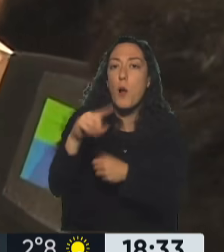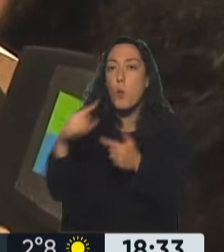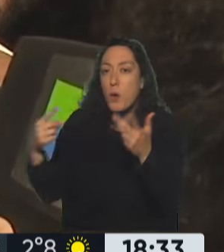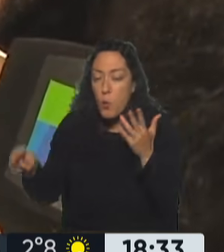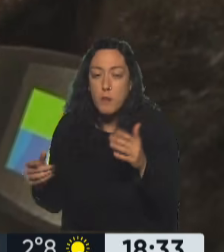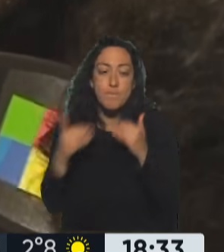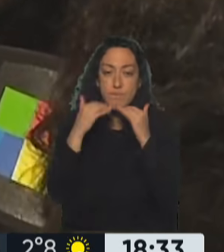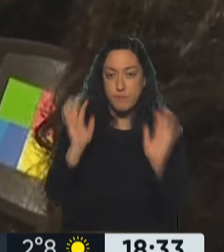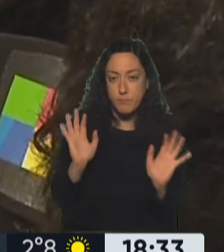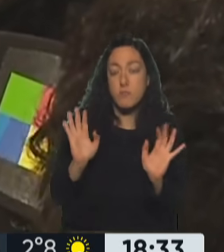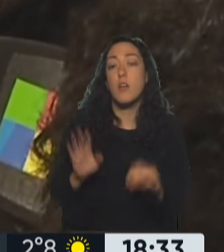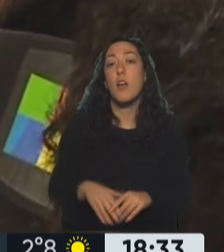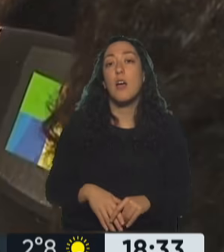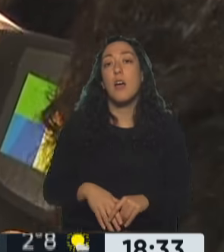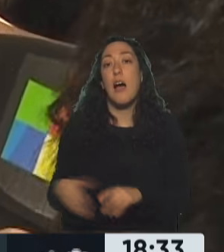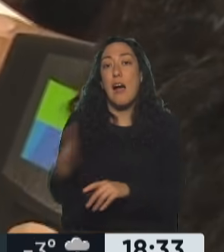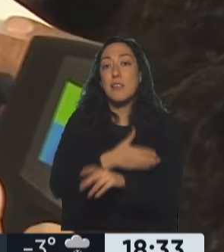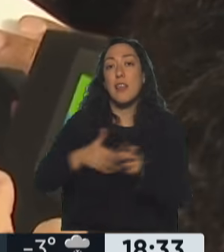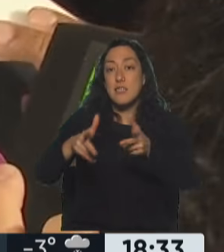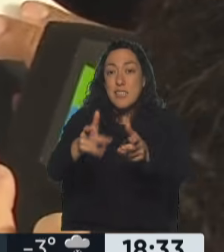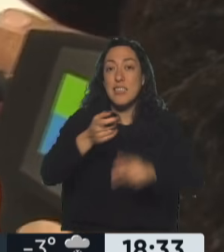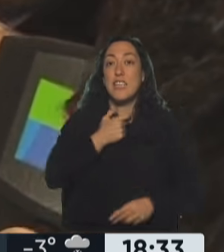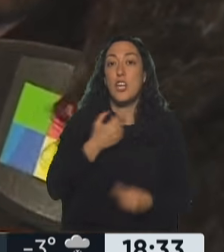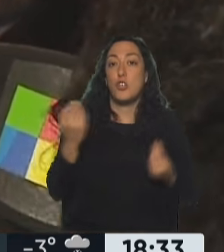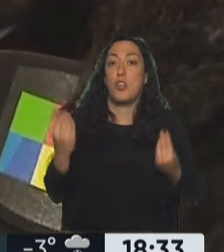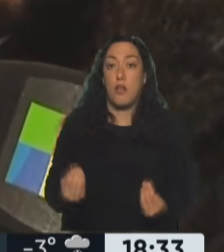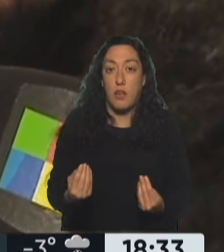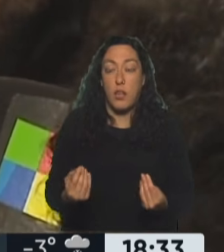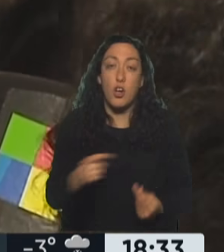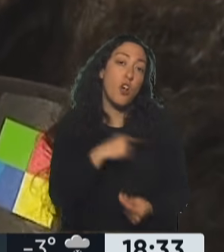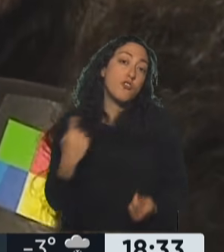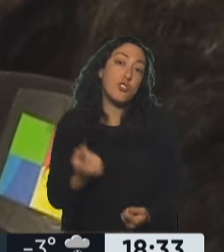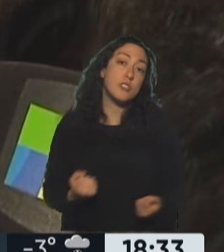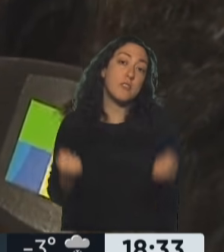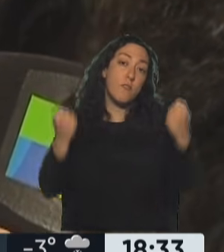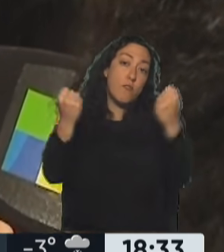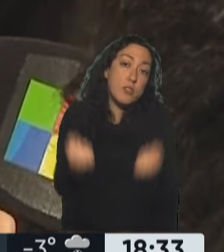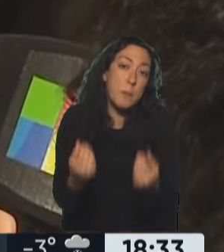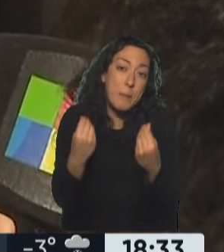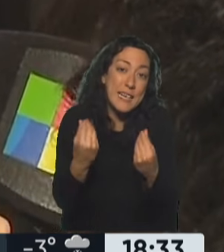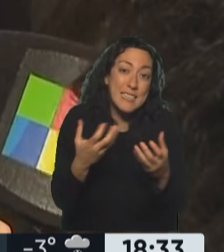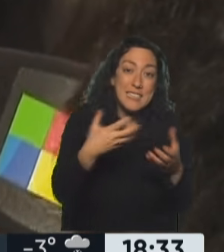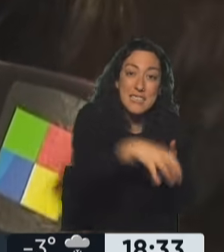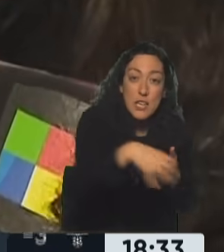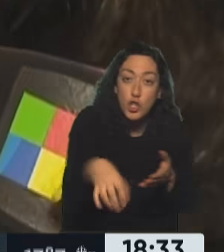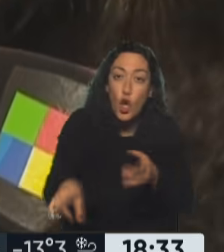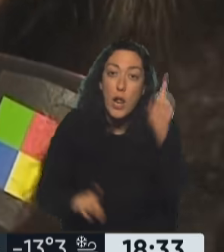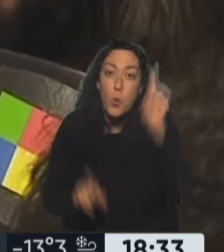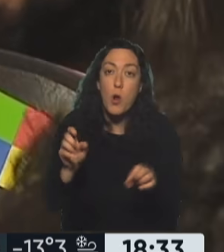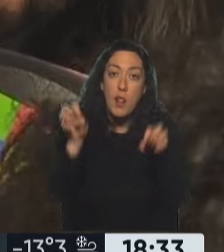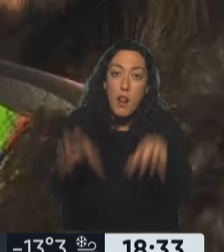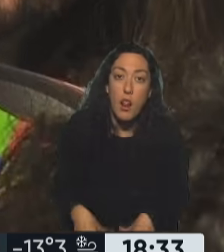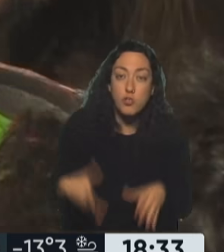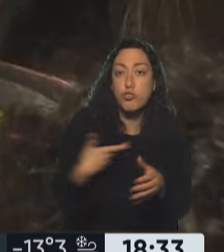quiero anticipar es que claramente vamos a hacer un esfuerzo para intentar compensar a sectores más vulnerables